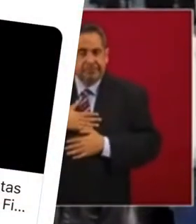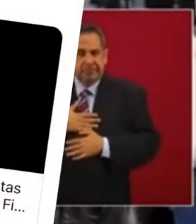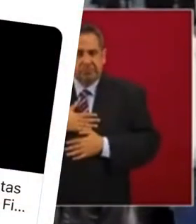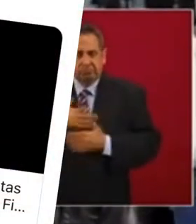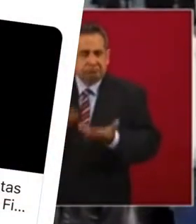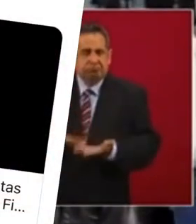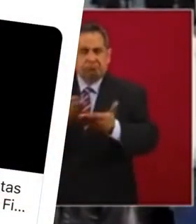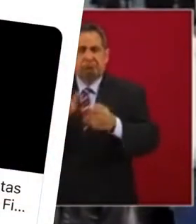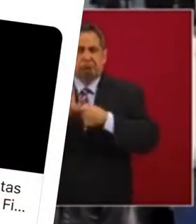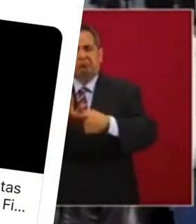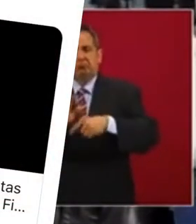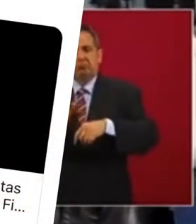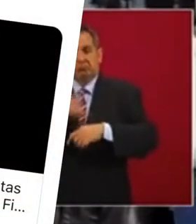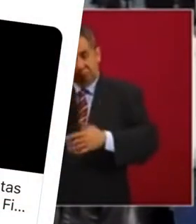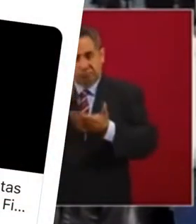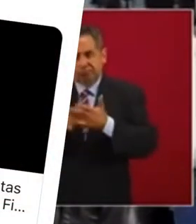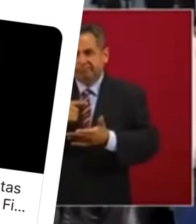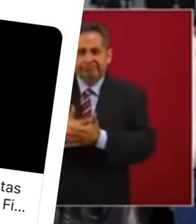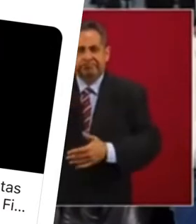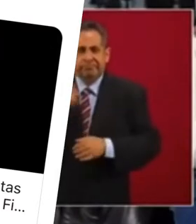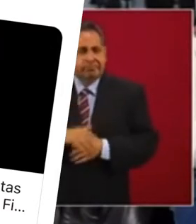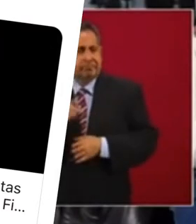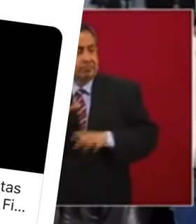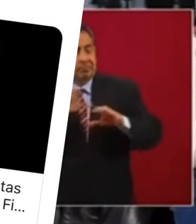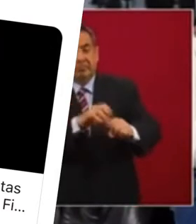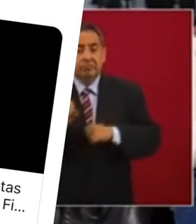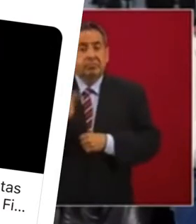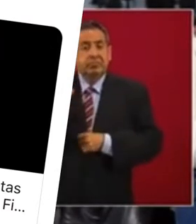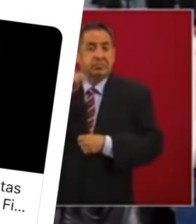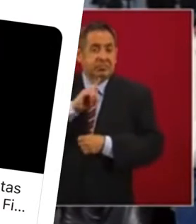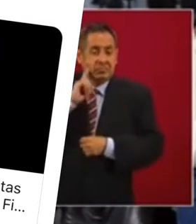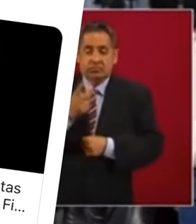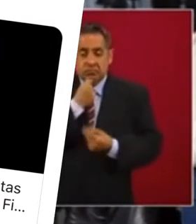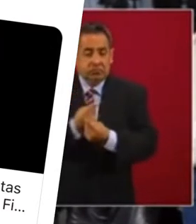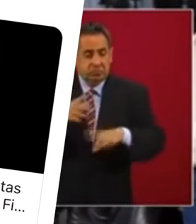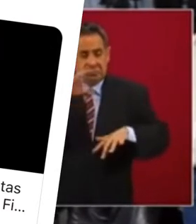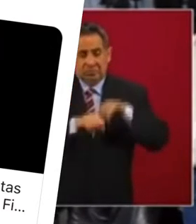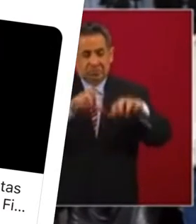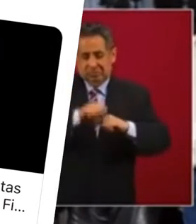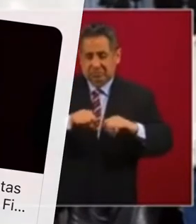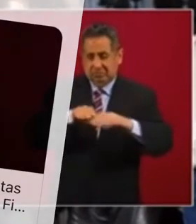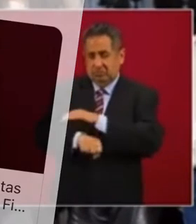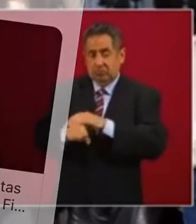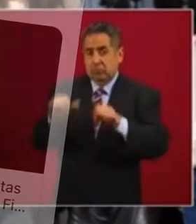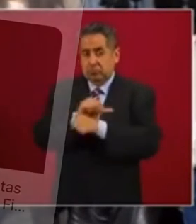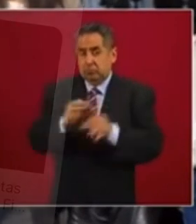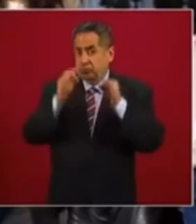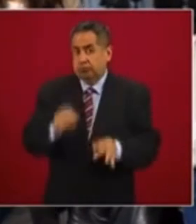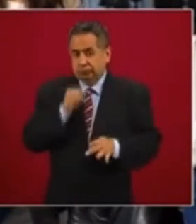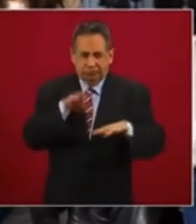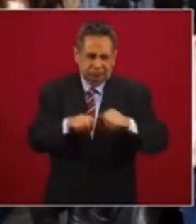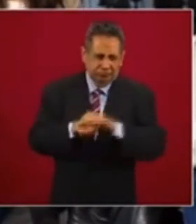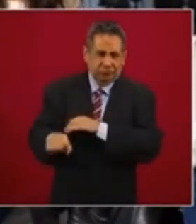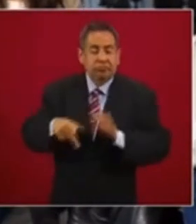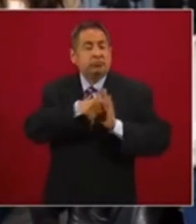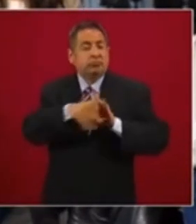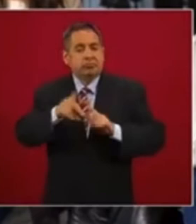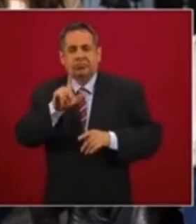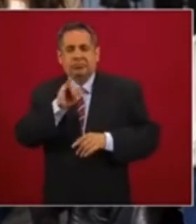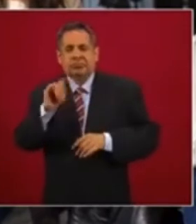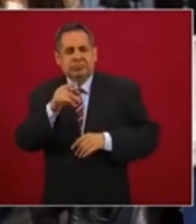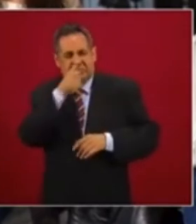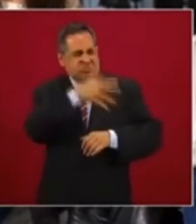lo expongo así porque me parece muy grave. Contra 7 mujeres, contra 2 niños, las trasladan en un vehículo no oficial, agreden a la periodista